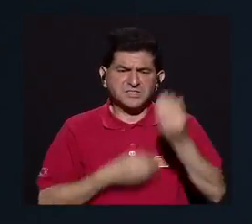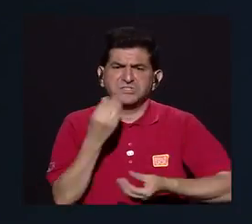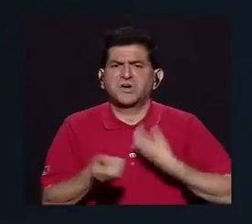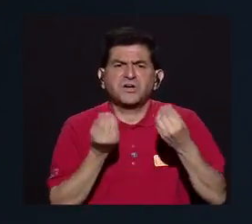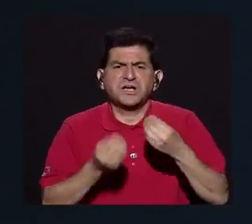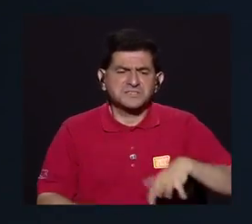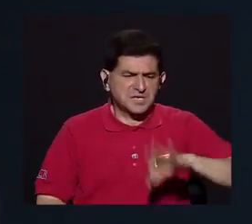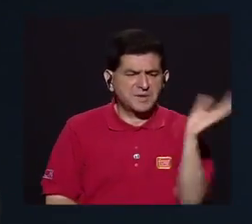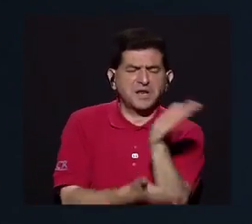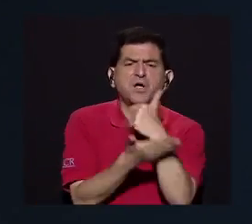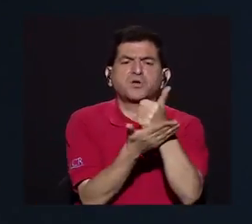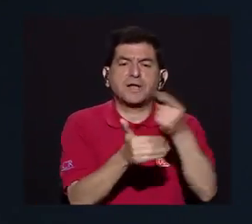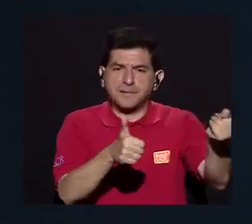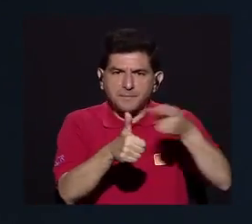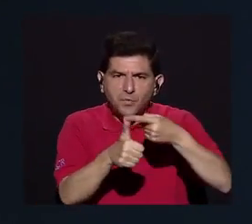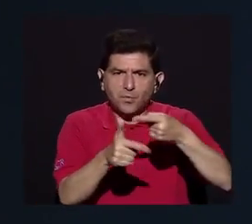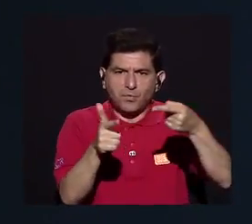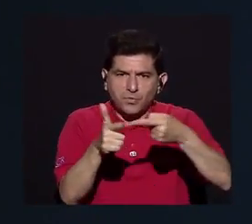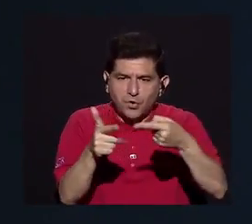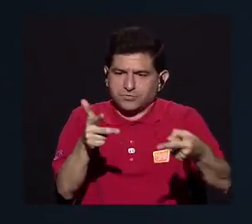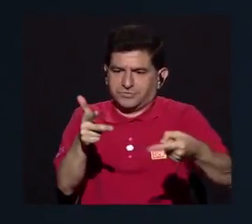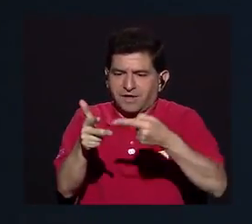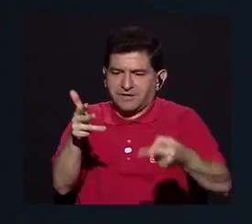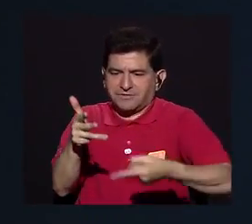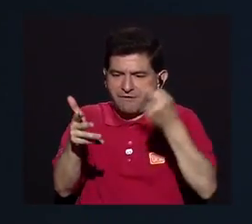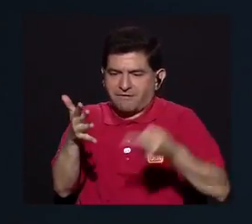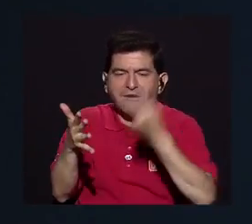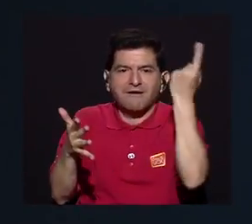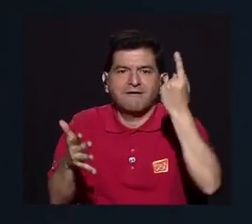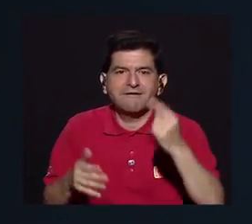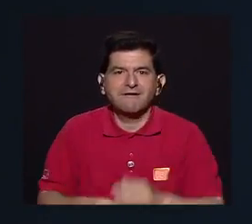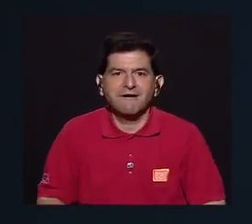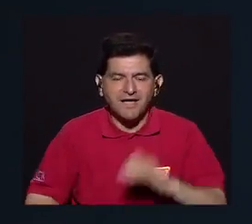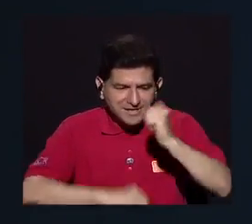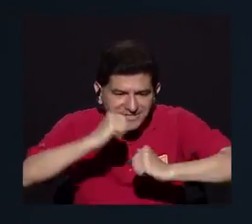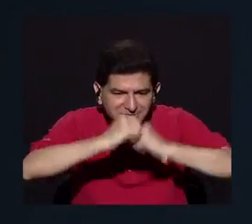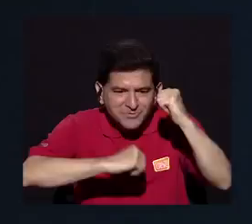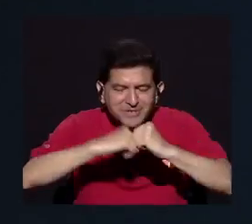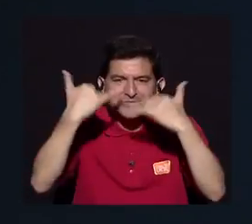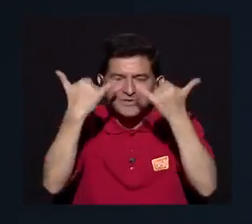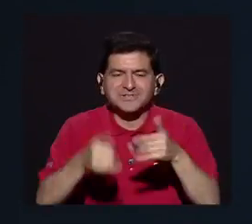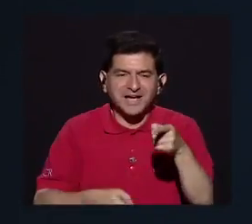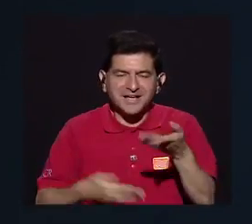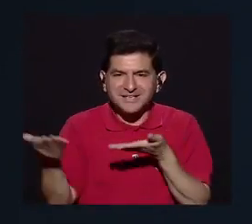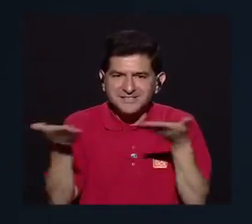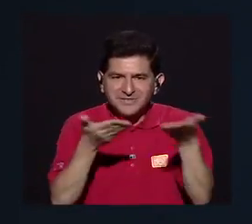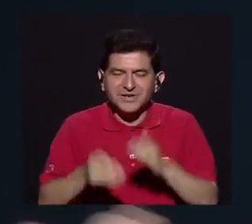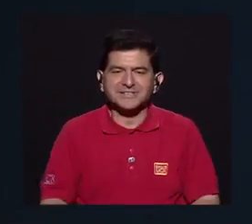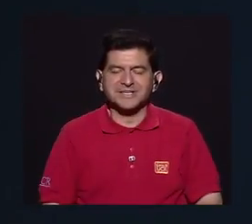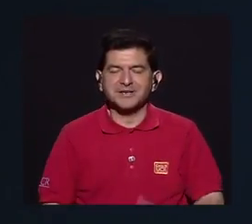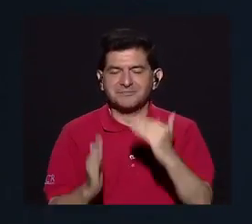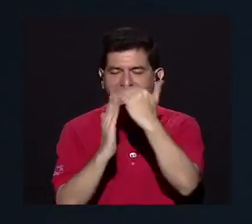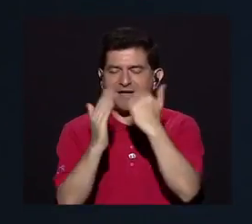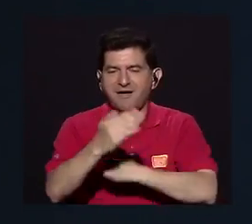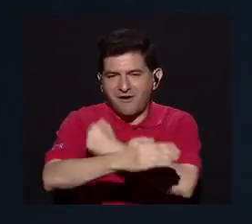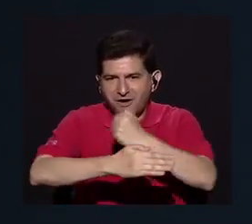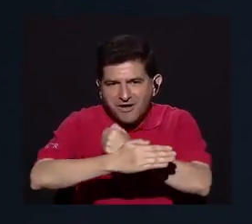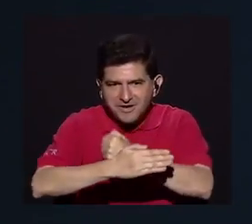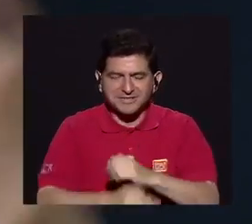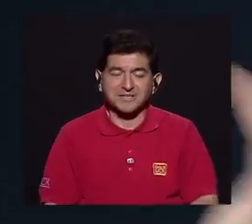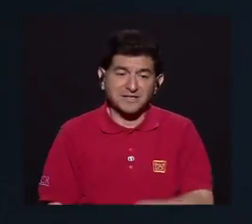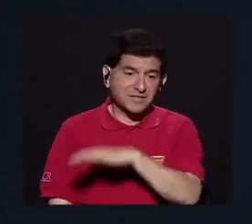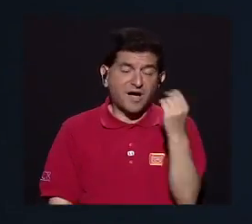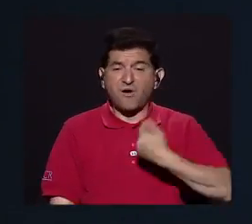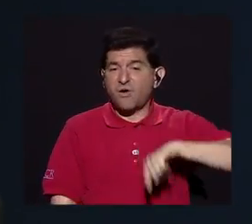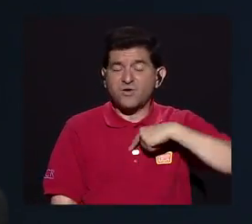que hacer para encontrar tal cosa? 1, 2, 3. Entonces, de alguna manera, estructurarlo para que eso le sirva como receta, por así decirlo, porque si no,